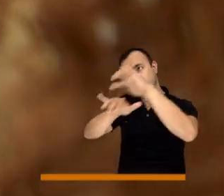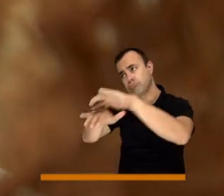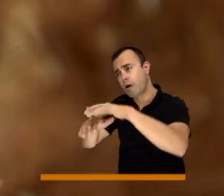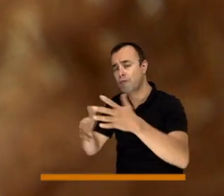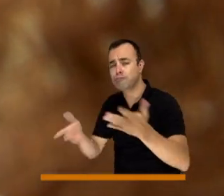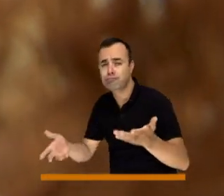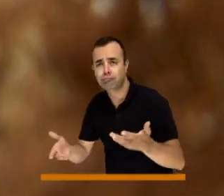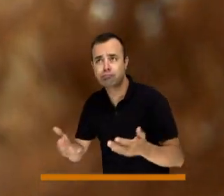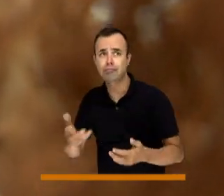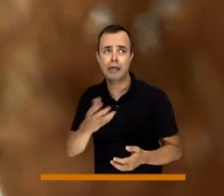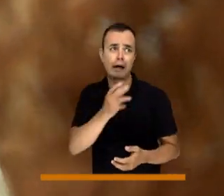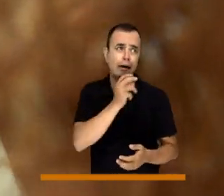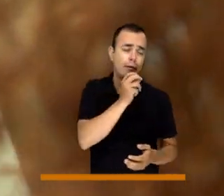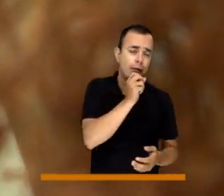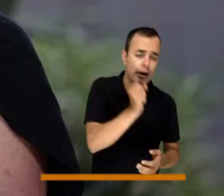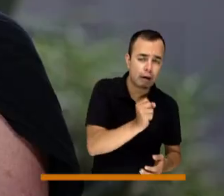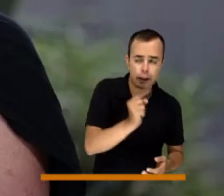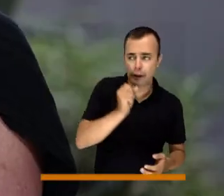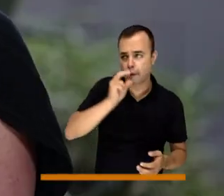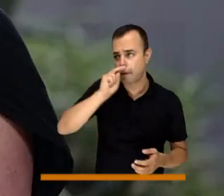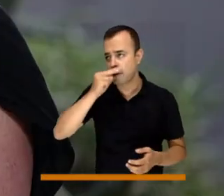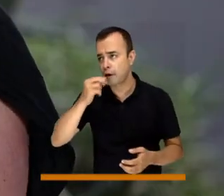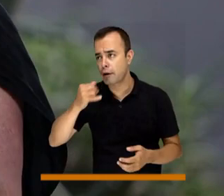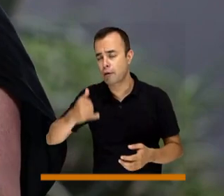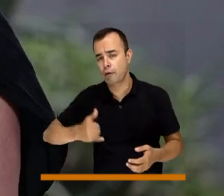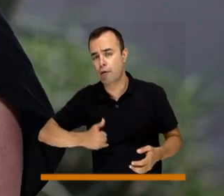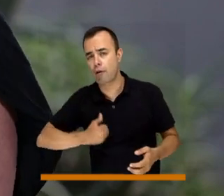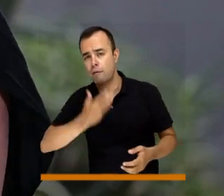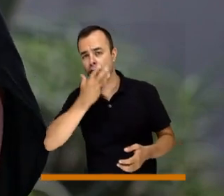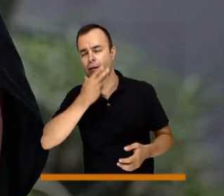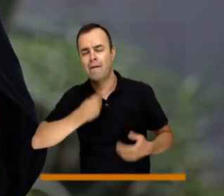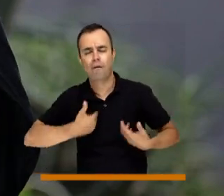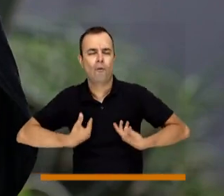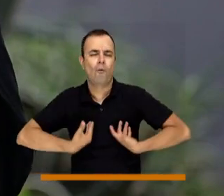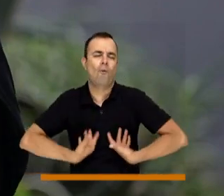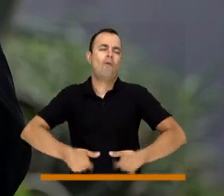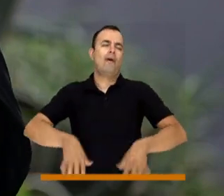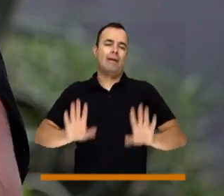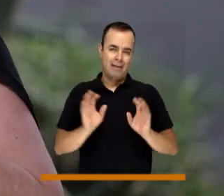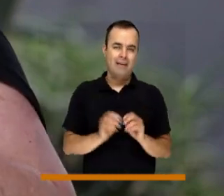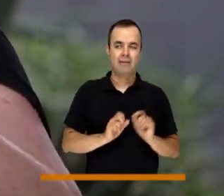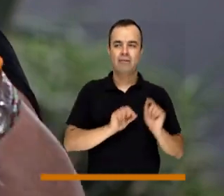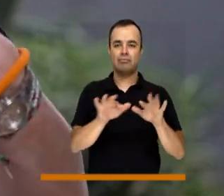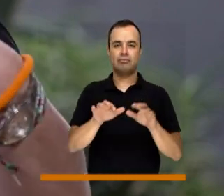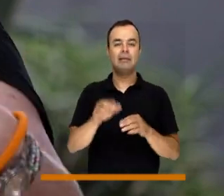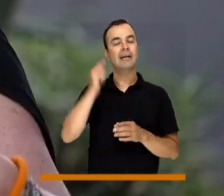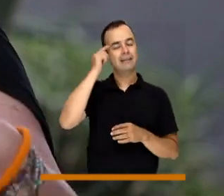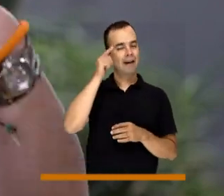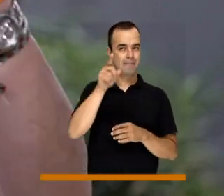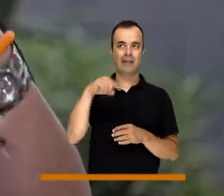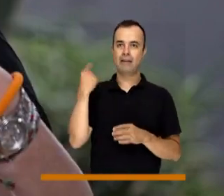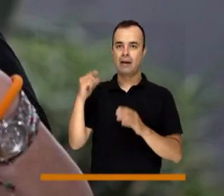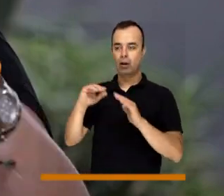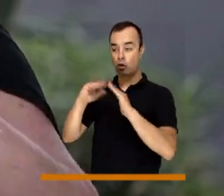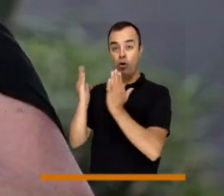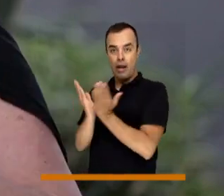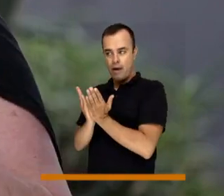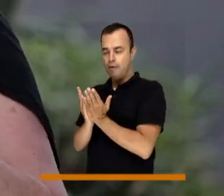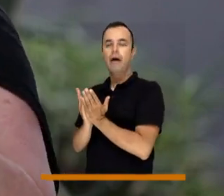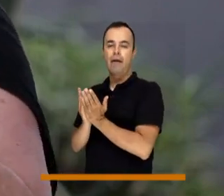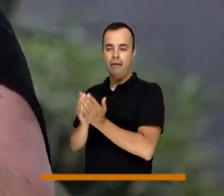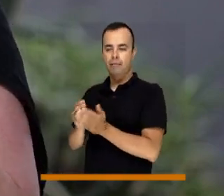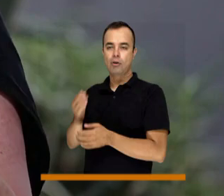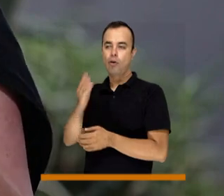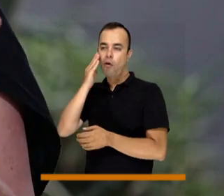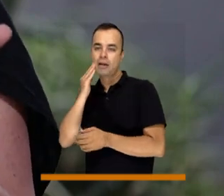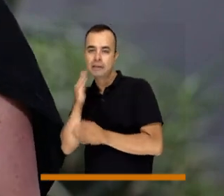importar la edad, por ejemplo, porque casi todos estamos muy encasillados como en espacios, el colegio todos son de la misma